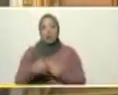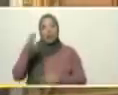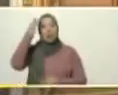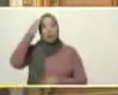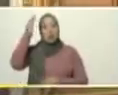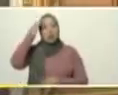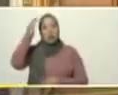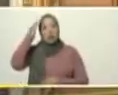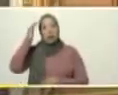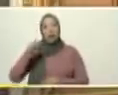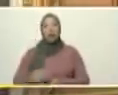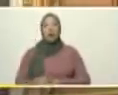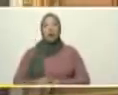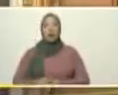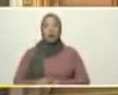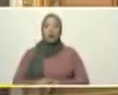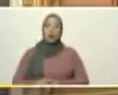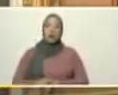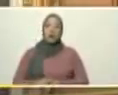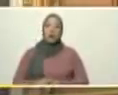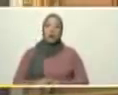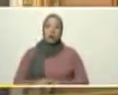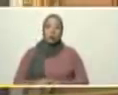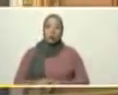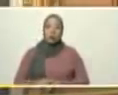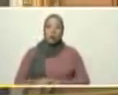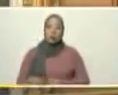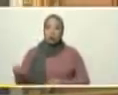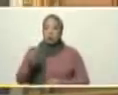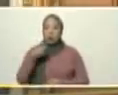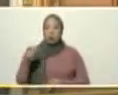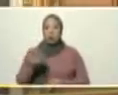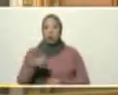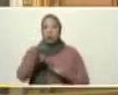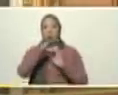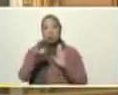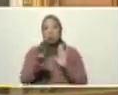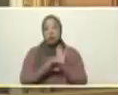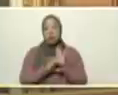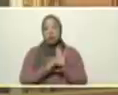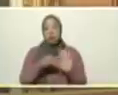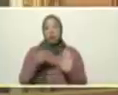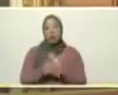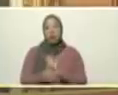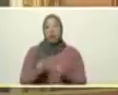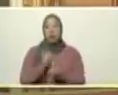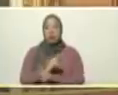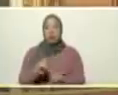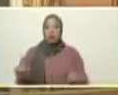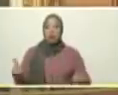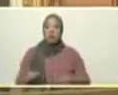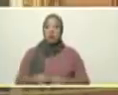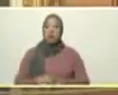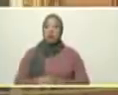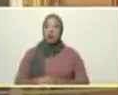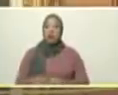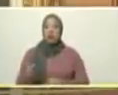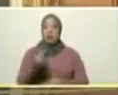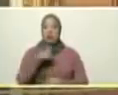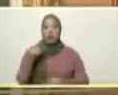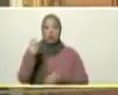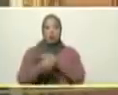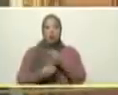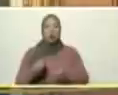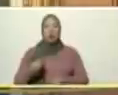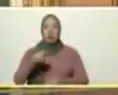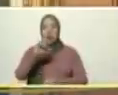manera espontánea a recuperar la Constitución, a recuperar la democracia, a recuperar lo que se llamó